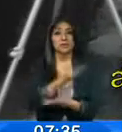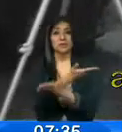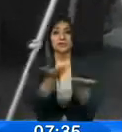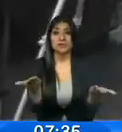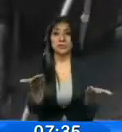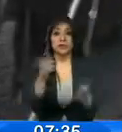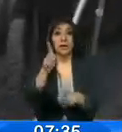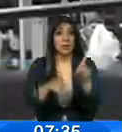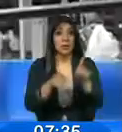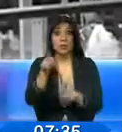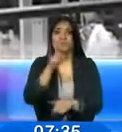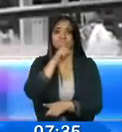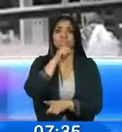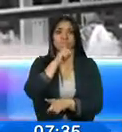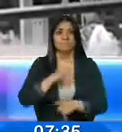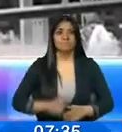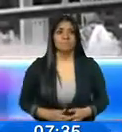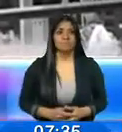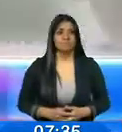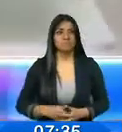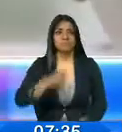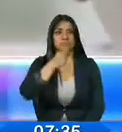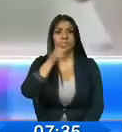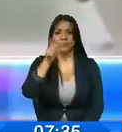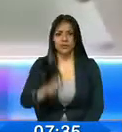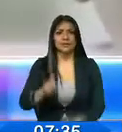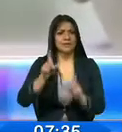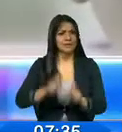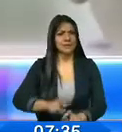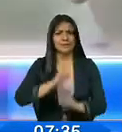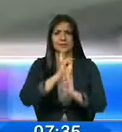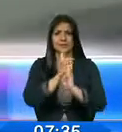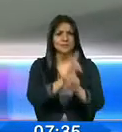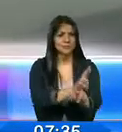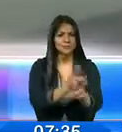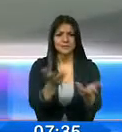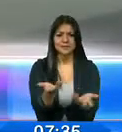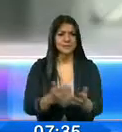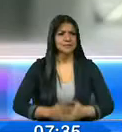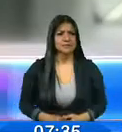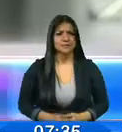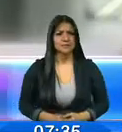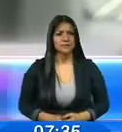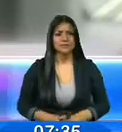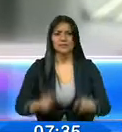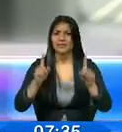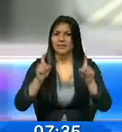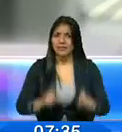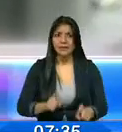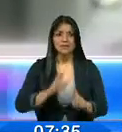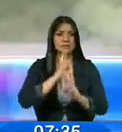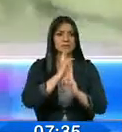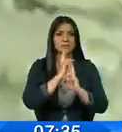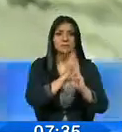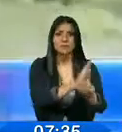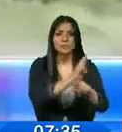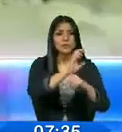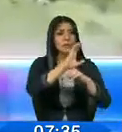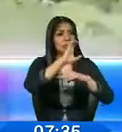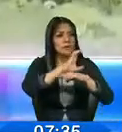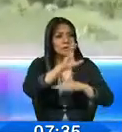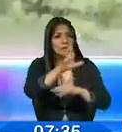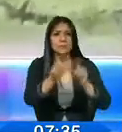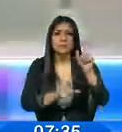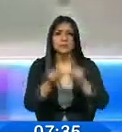que muchos querían silenciar. Los periodistas teníamos que cubrir eso. Teníamos que cubrir y decir al país, a nuestros